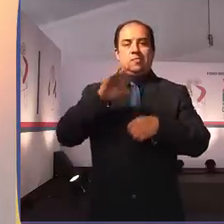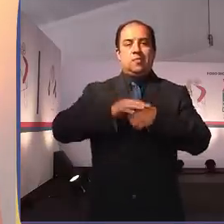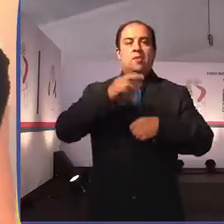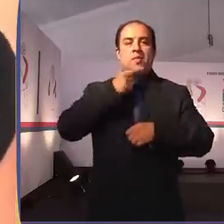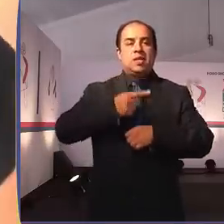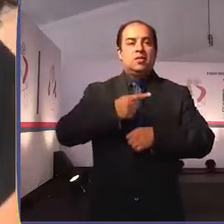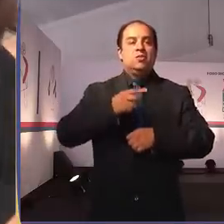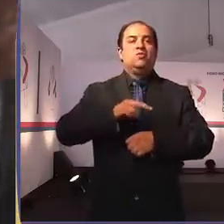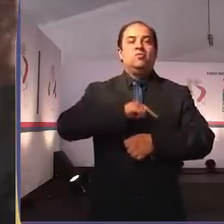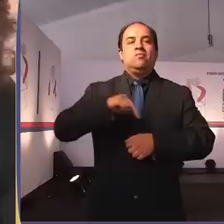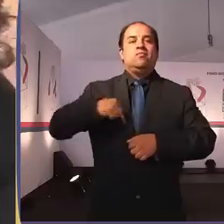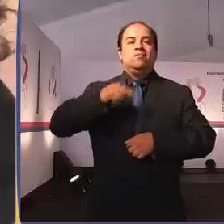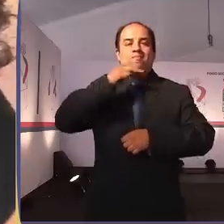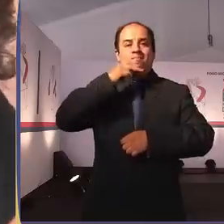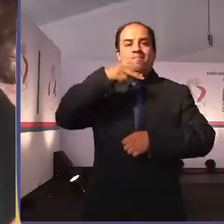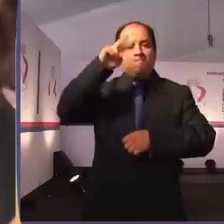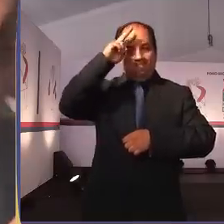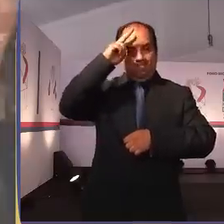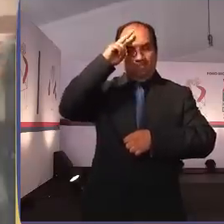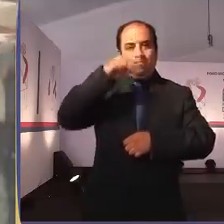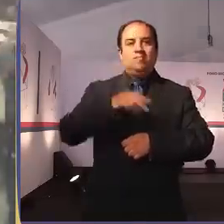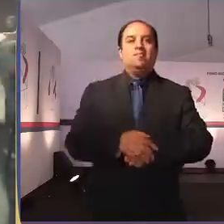ignorantes. Gracias.